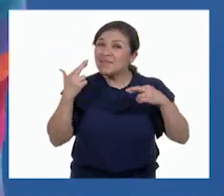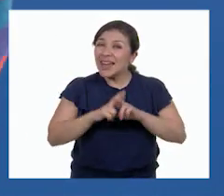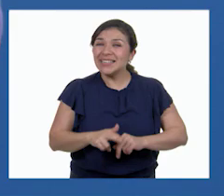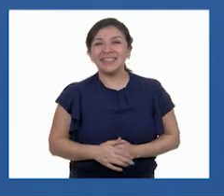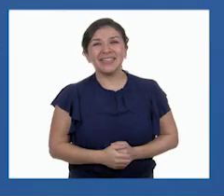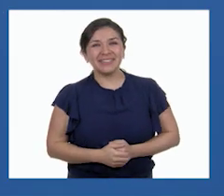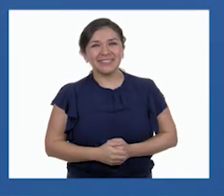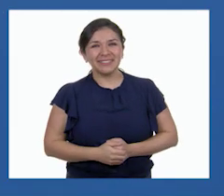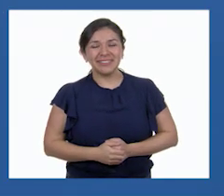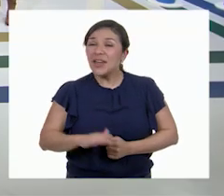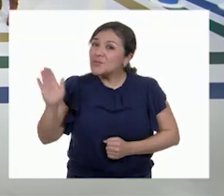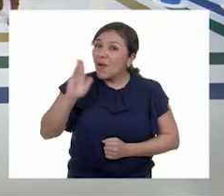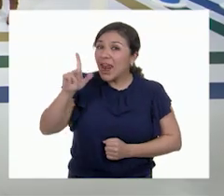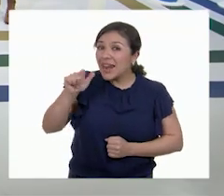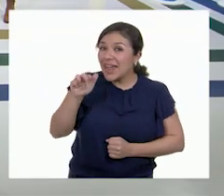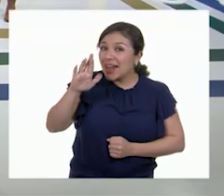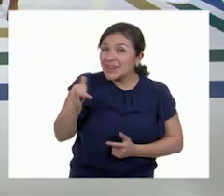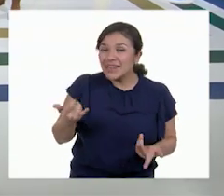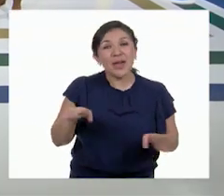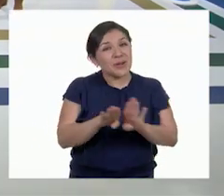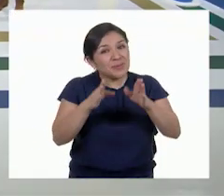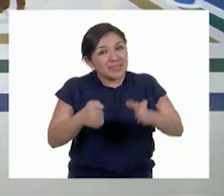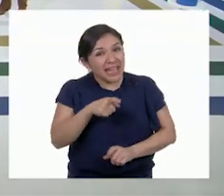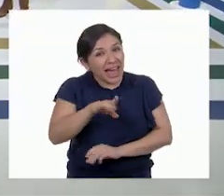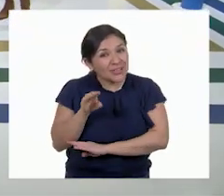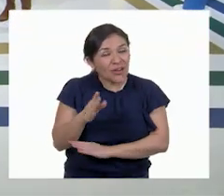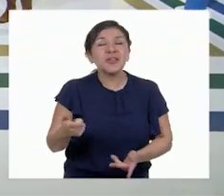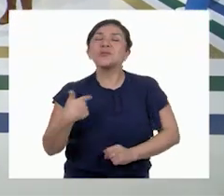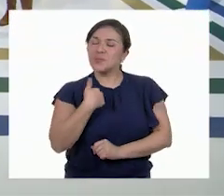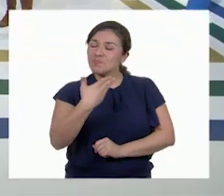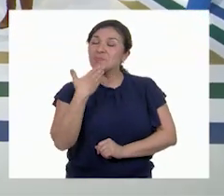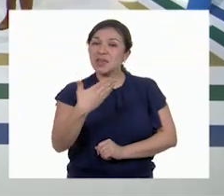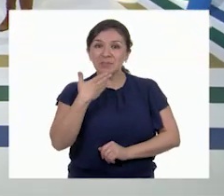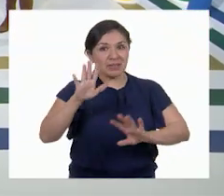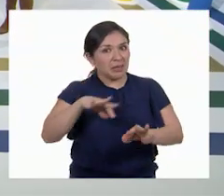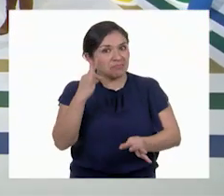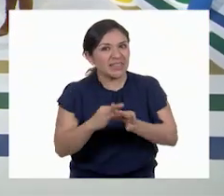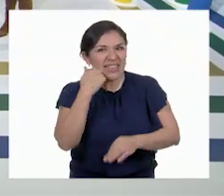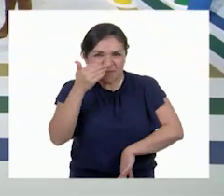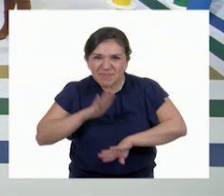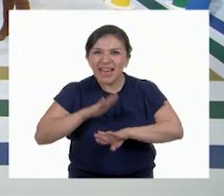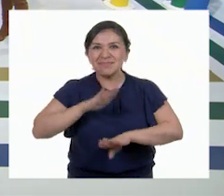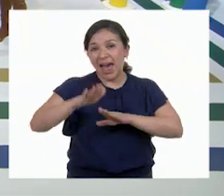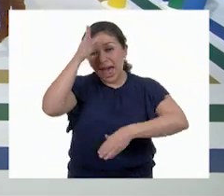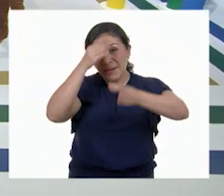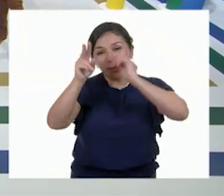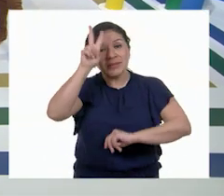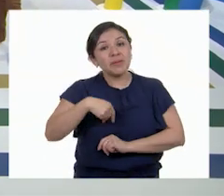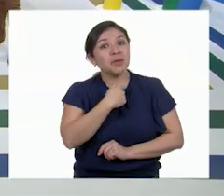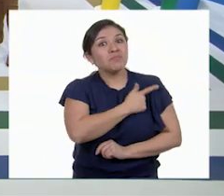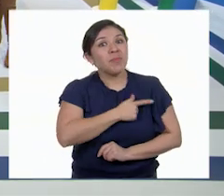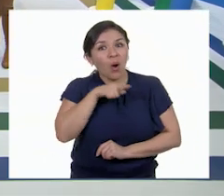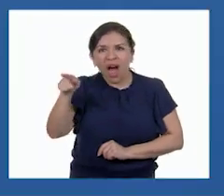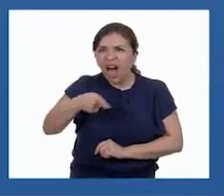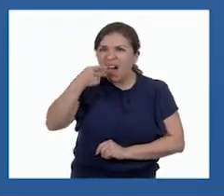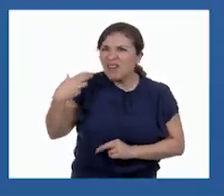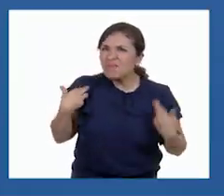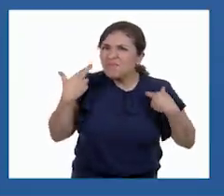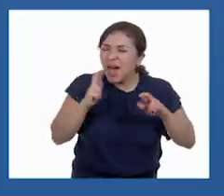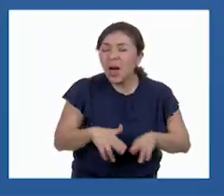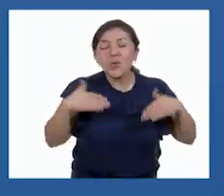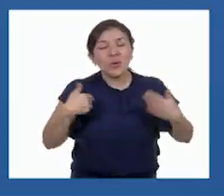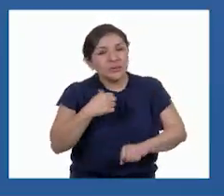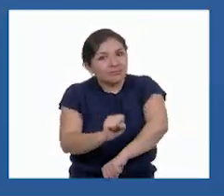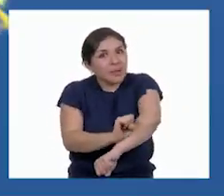Ton. ¡Hola, Lari! Hola, Ton, ¿cómo estás? Muy bien y listo para aprender. Y me encanta lo que dice la maestra,